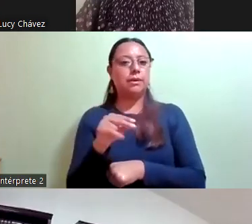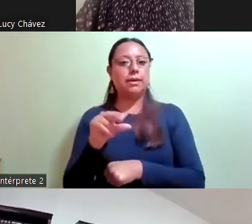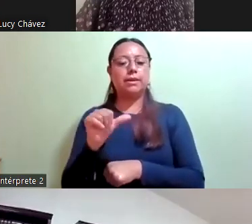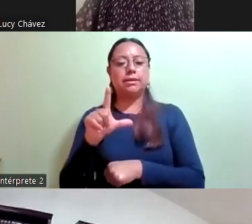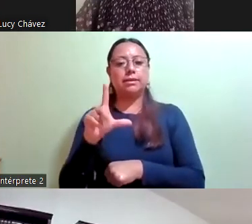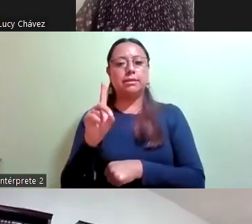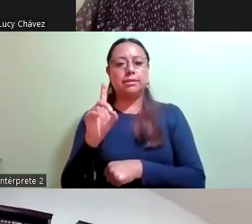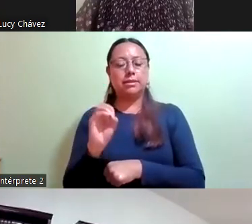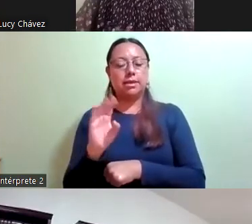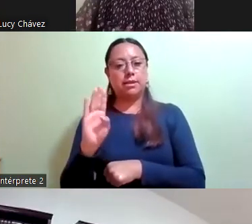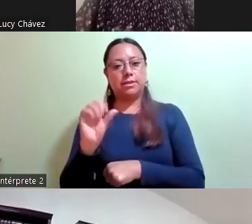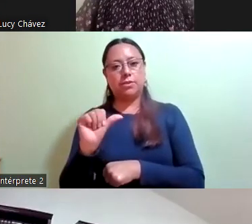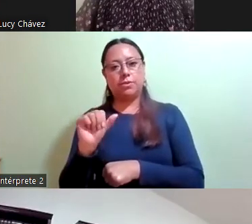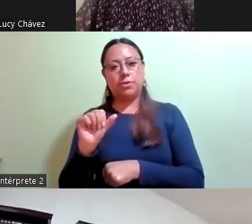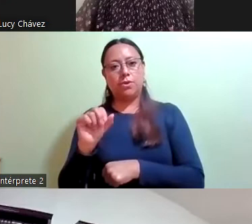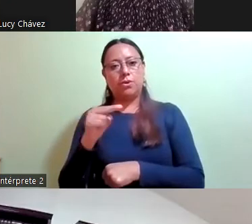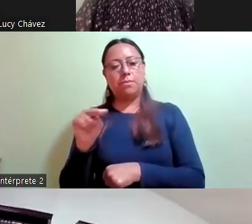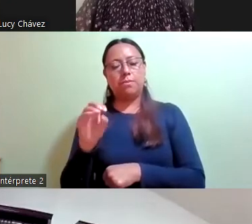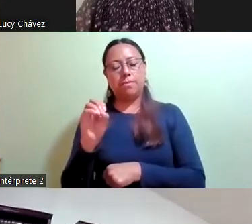mayor de este Congreso.